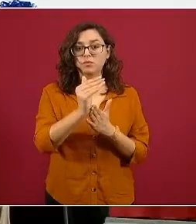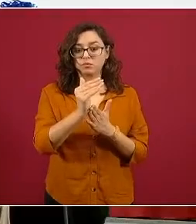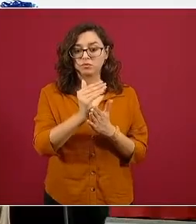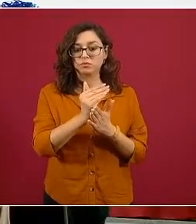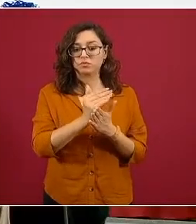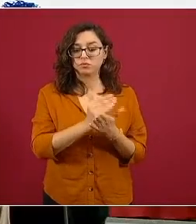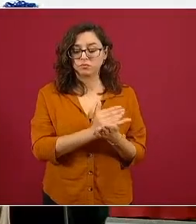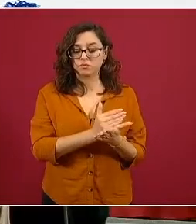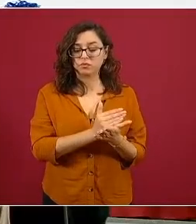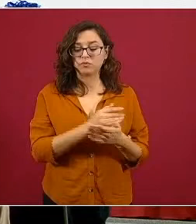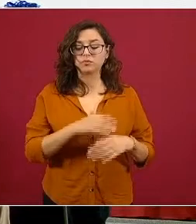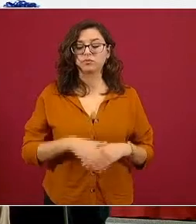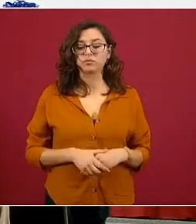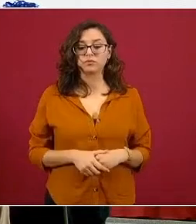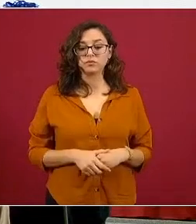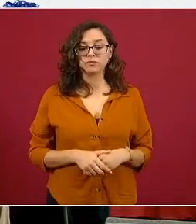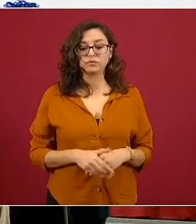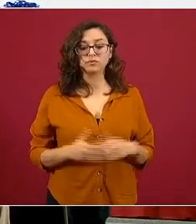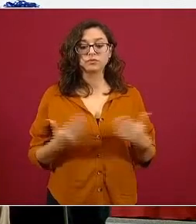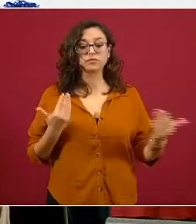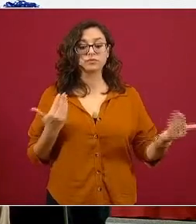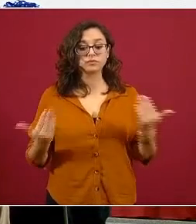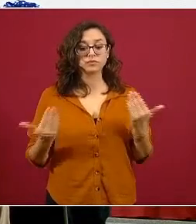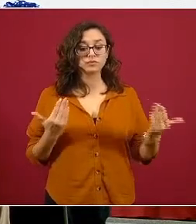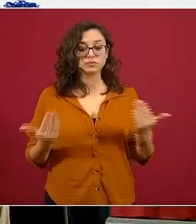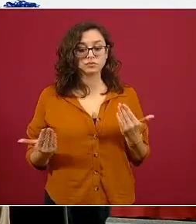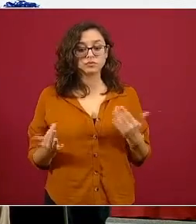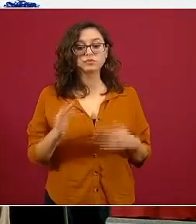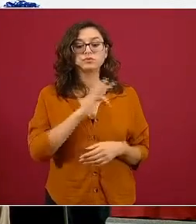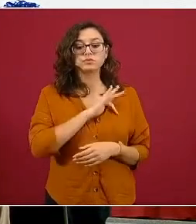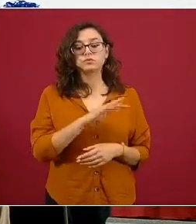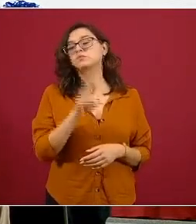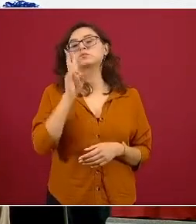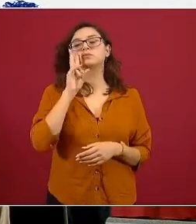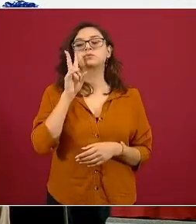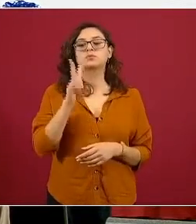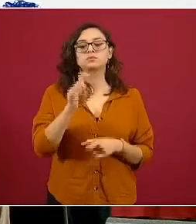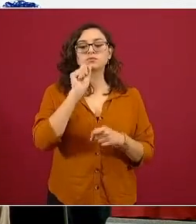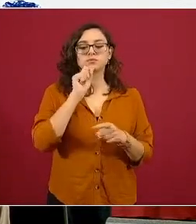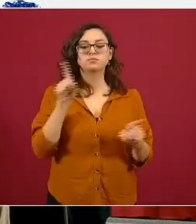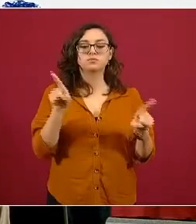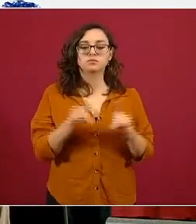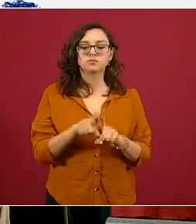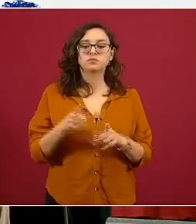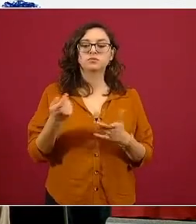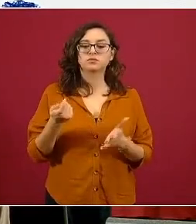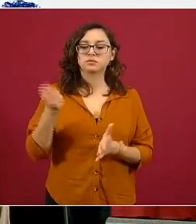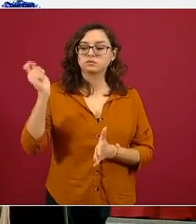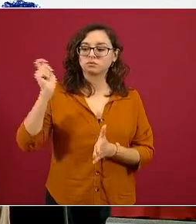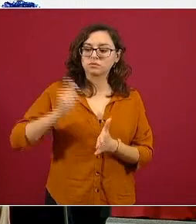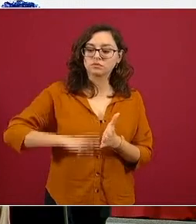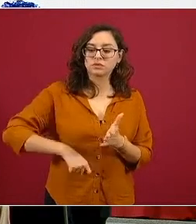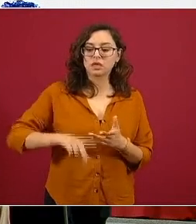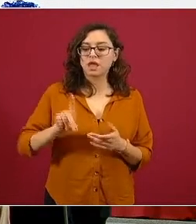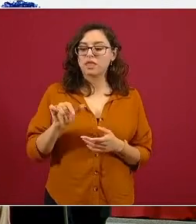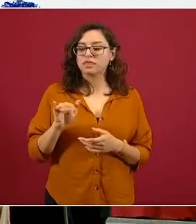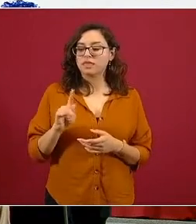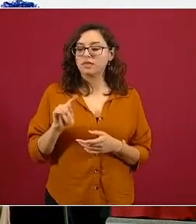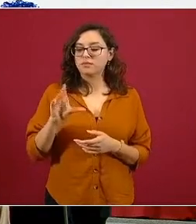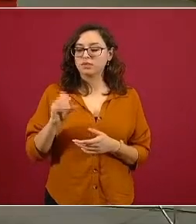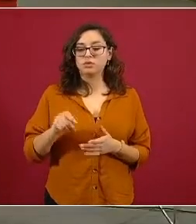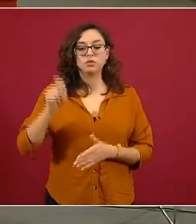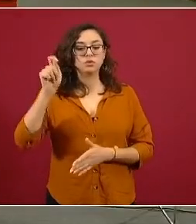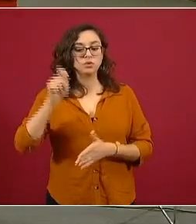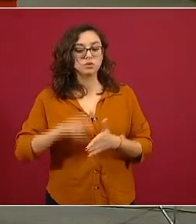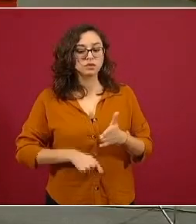en 2019 y en contraste, pues el uso de medios electrónicos de pago que incluyen las tarjetas de débito y